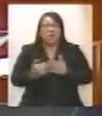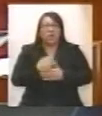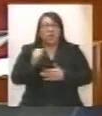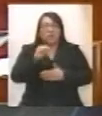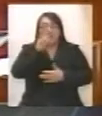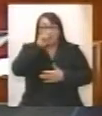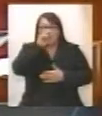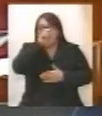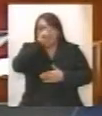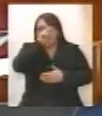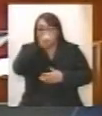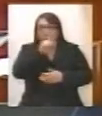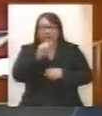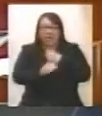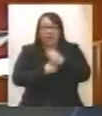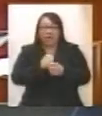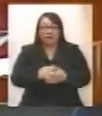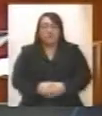soles por año.